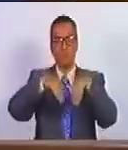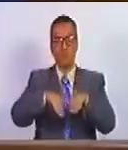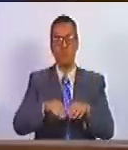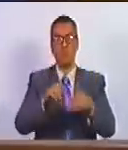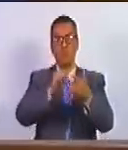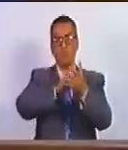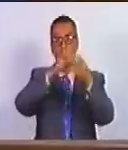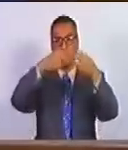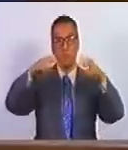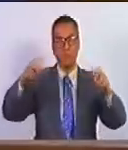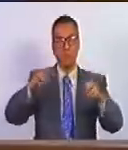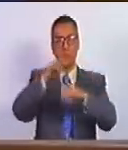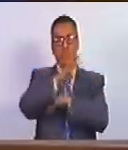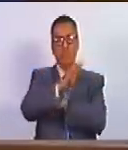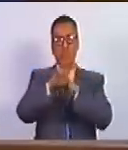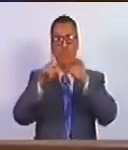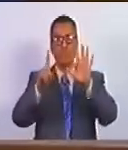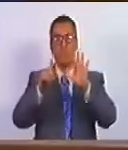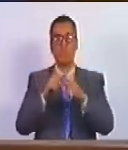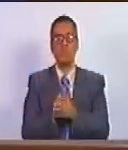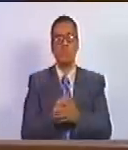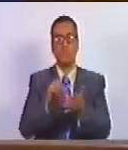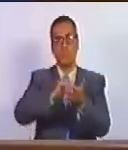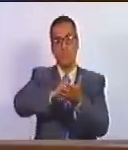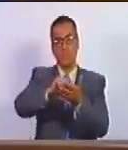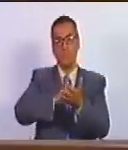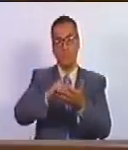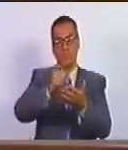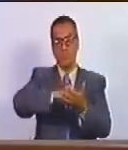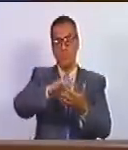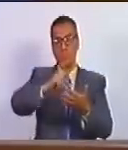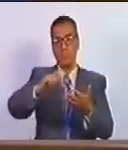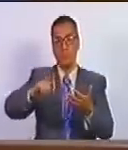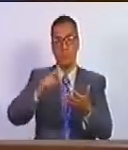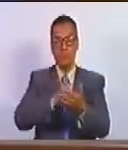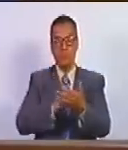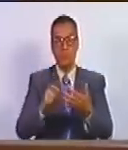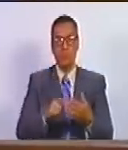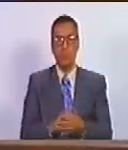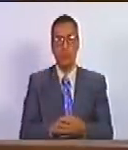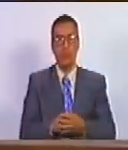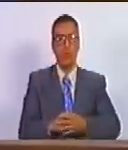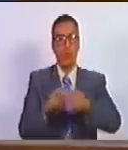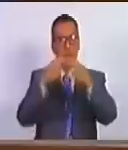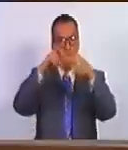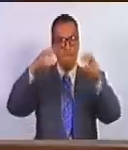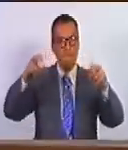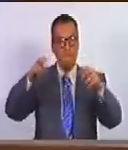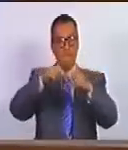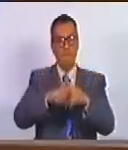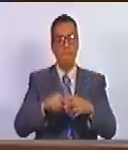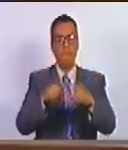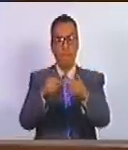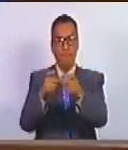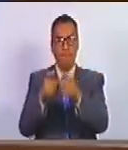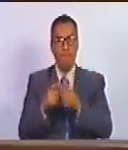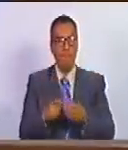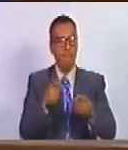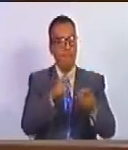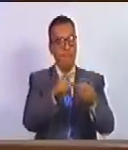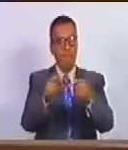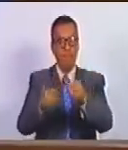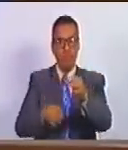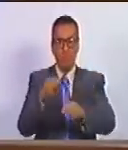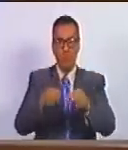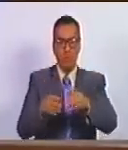el epígrafe del artículo 46, el cual queda redactado en los siguientes términos. Epígrafe. Recaudación y